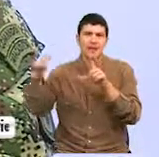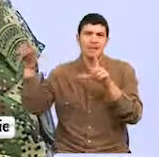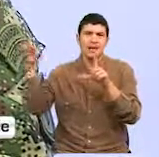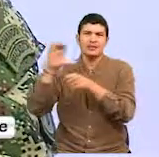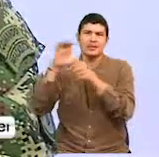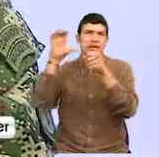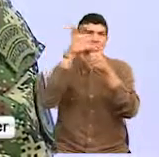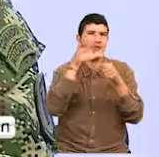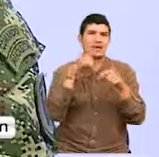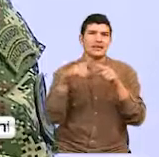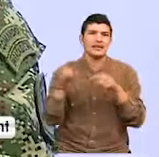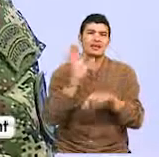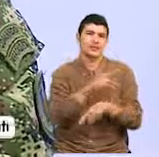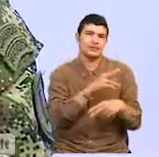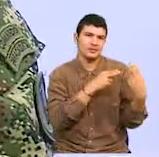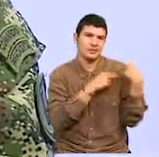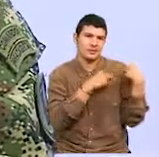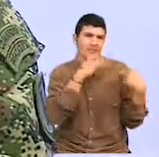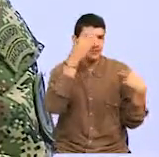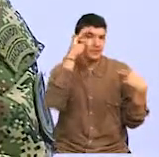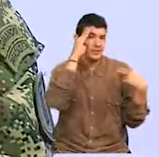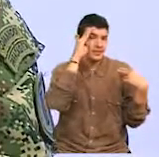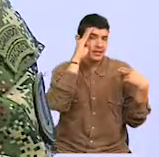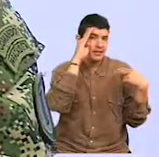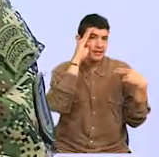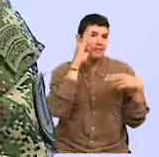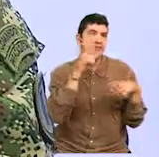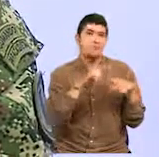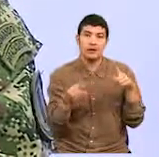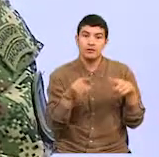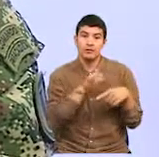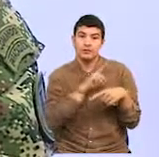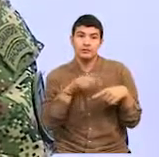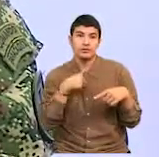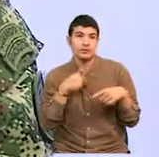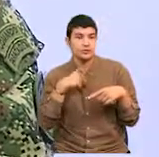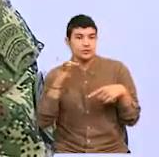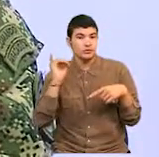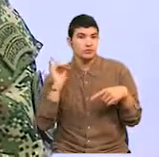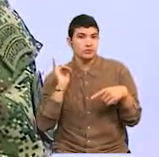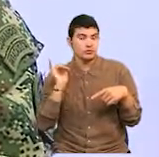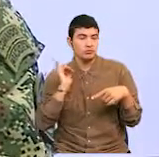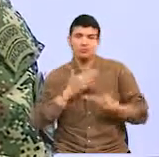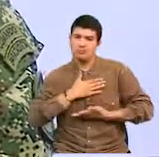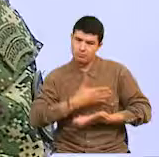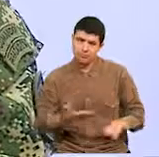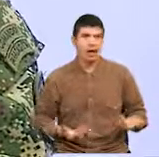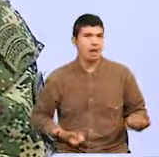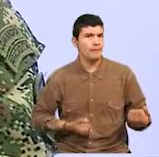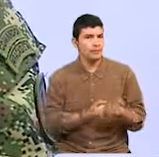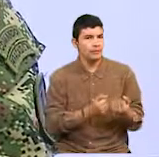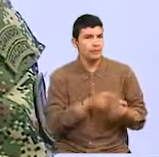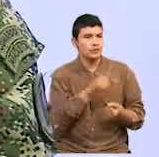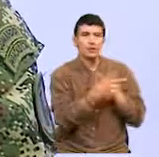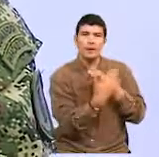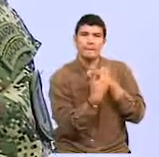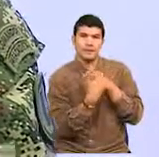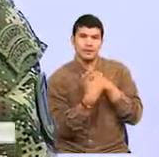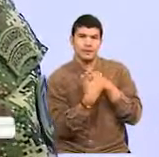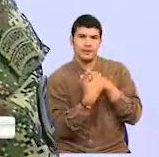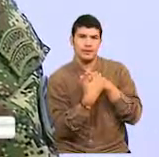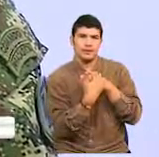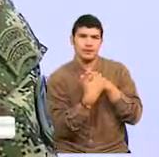la responsabilidad es de ellos, pero como lo digo nuevamente, nosotros estamos prestos a ayudar, a colaborar una vez ellos lo soliciten,